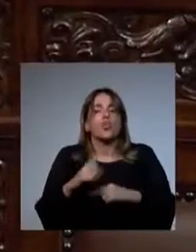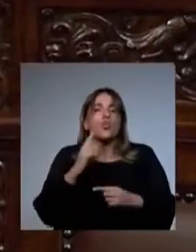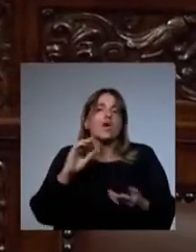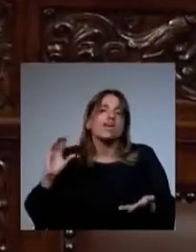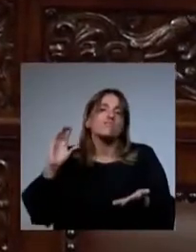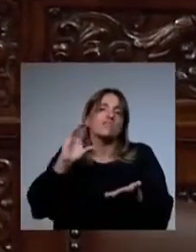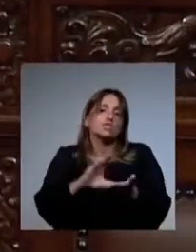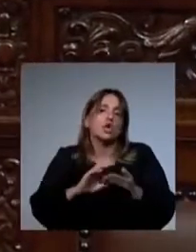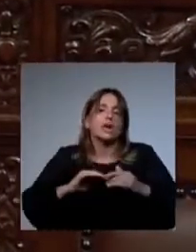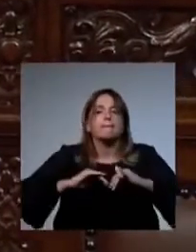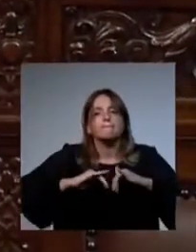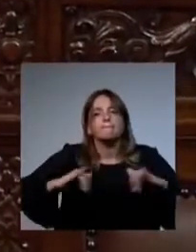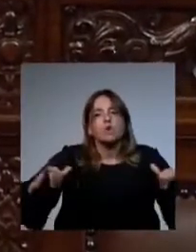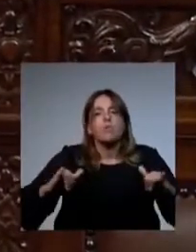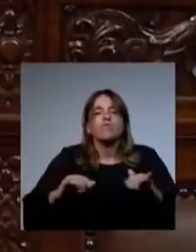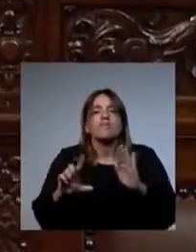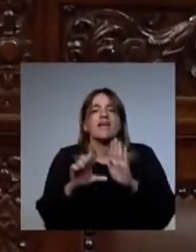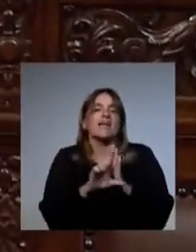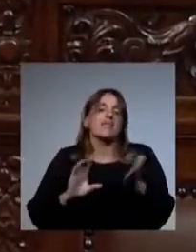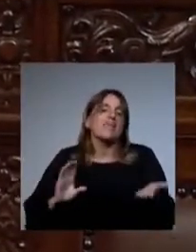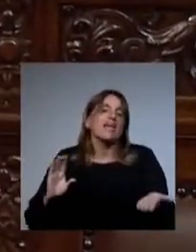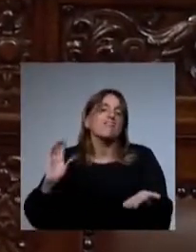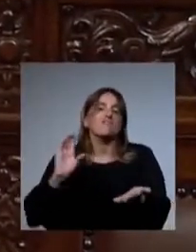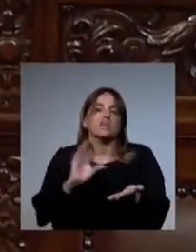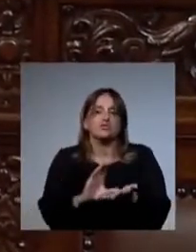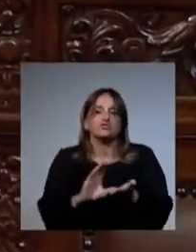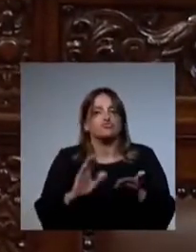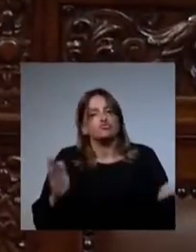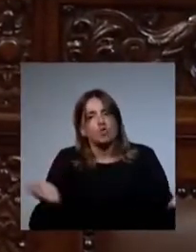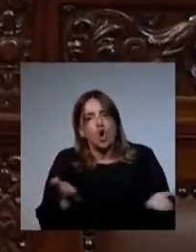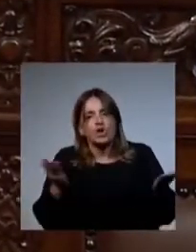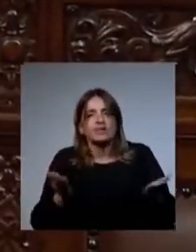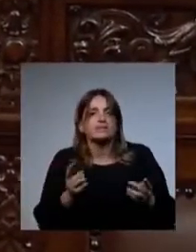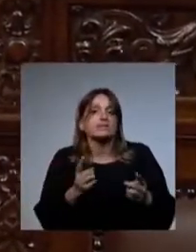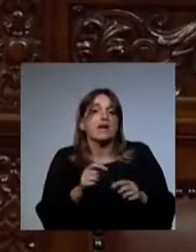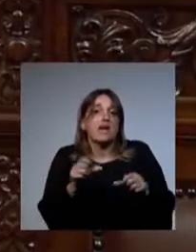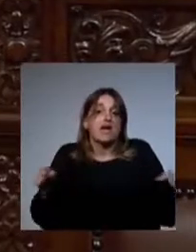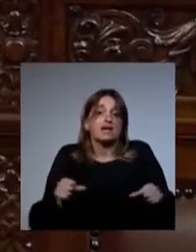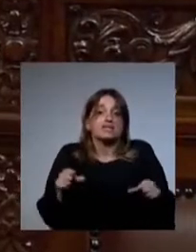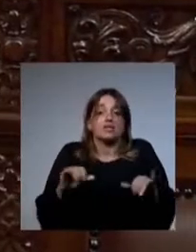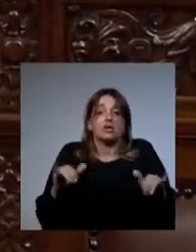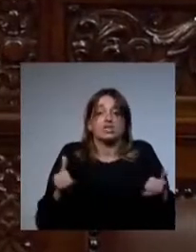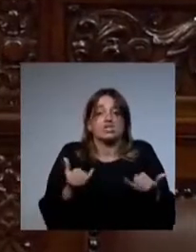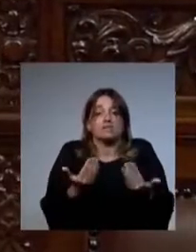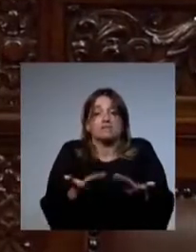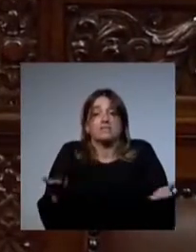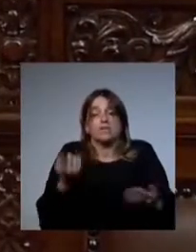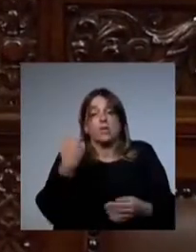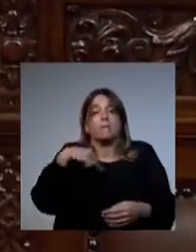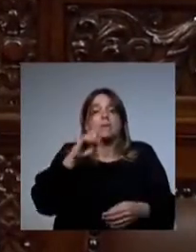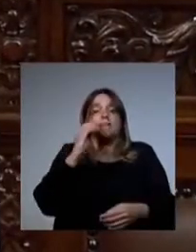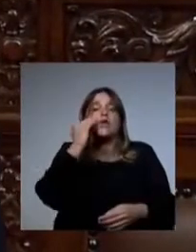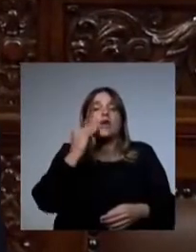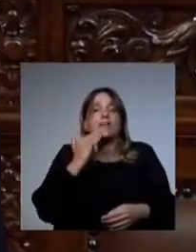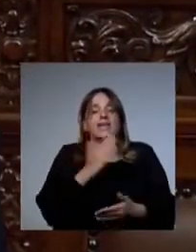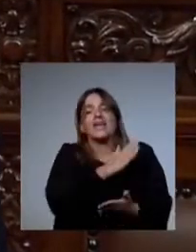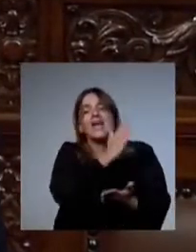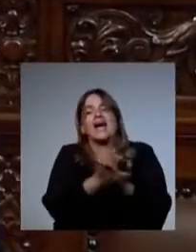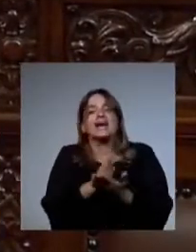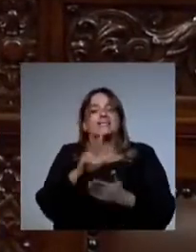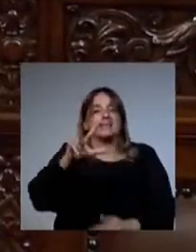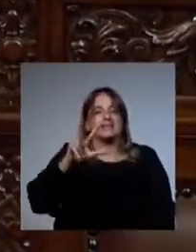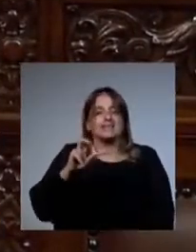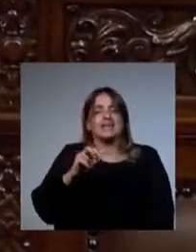inversiones promovidas en el marco de la Ley de Inversiones, permitiendo aquellas realizadas a partir del 1 de abril hasta el